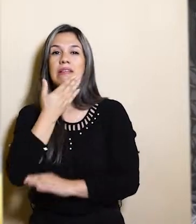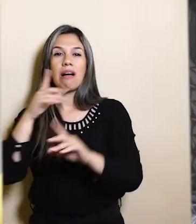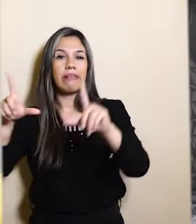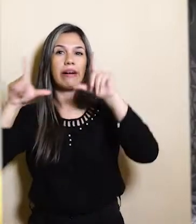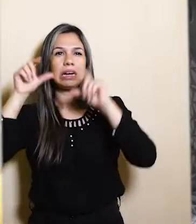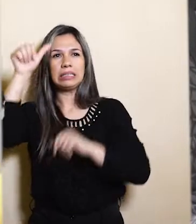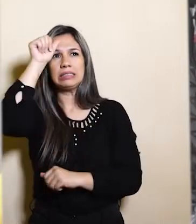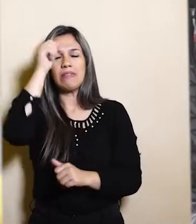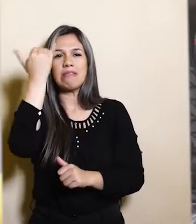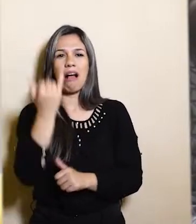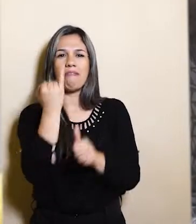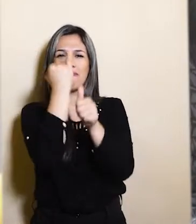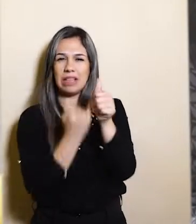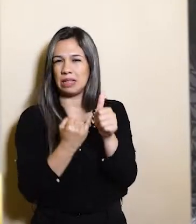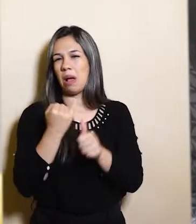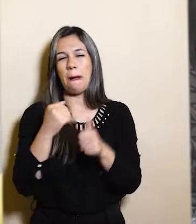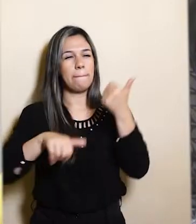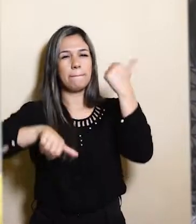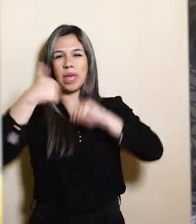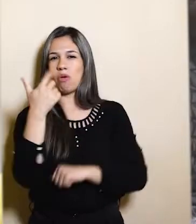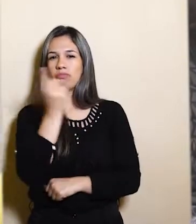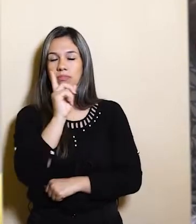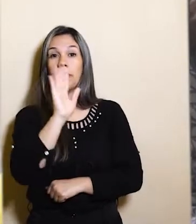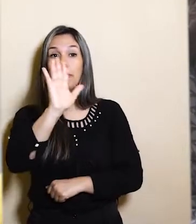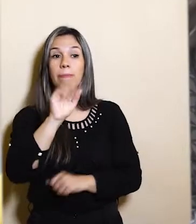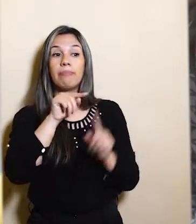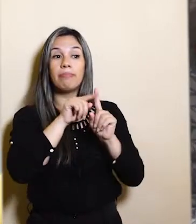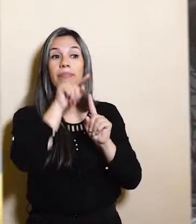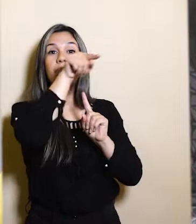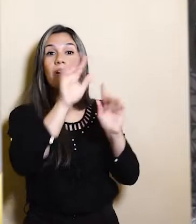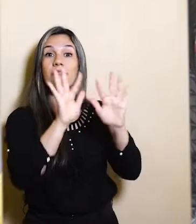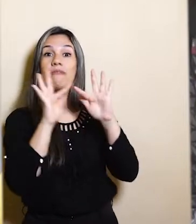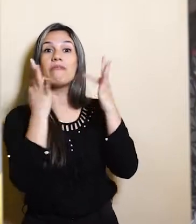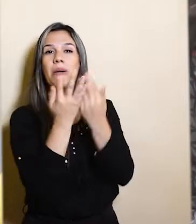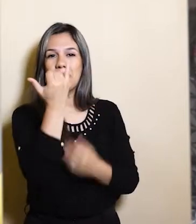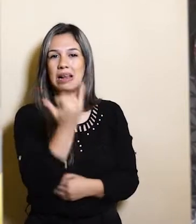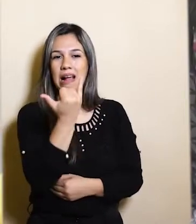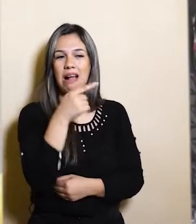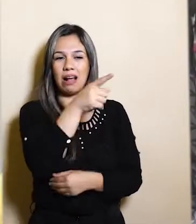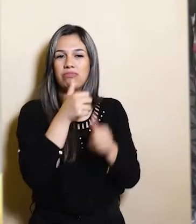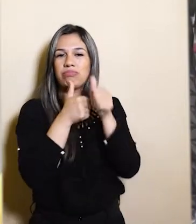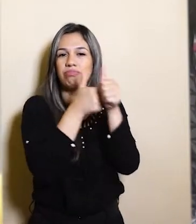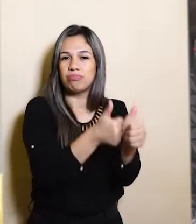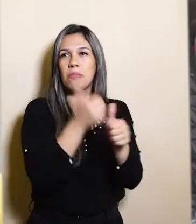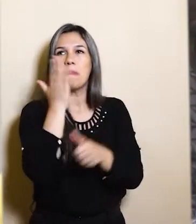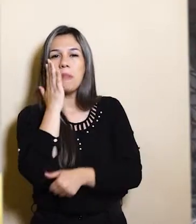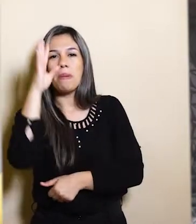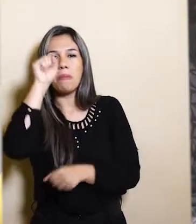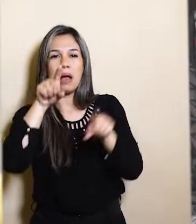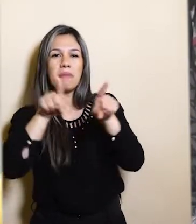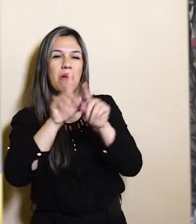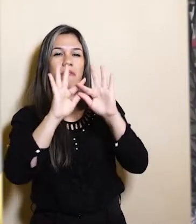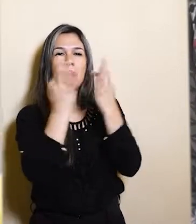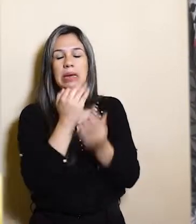victimización secundaria. Pero sí investigamos a sus familias, a algunas de las familias que han acompañado esta tragedia